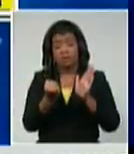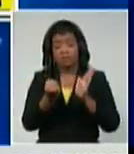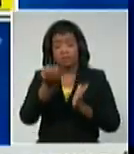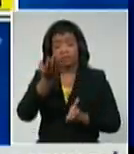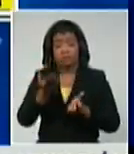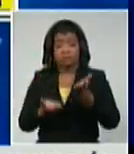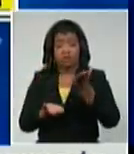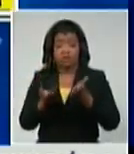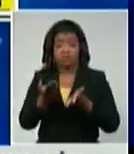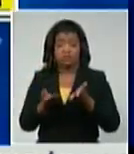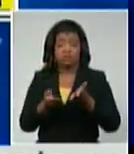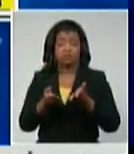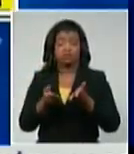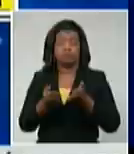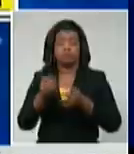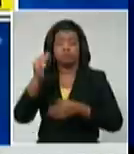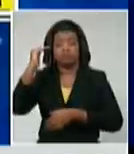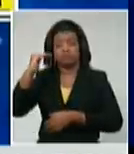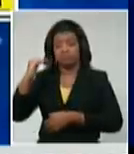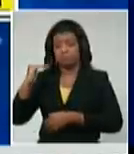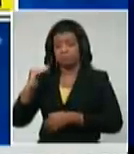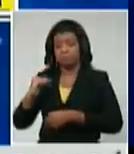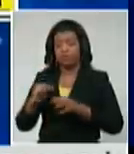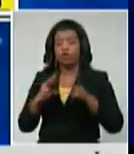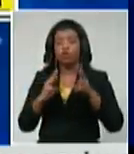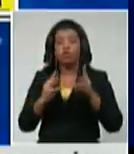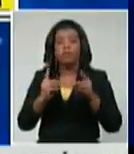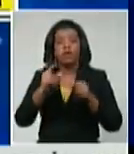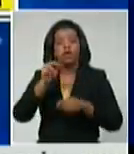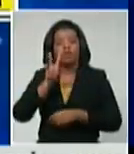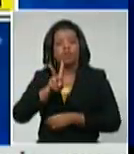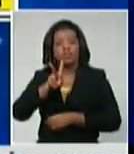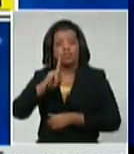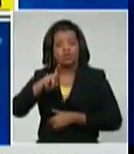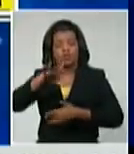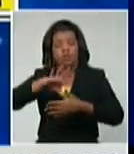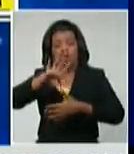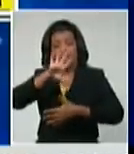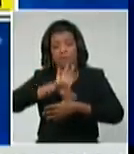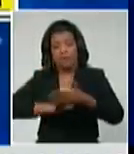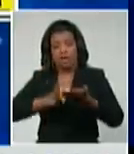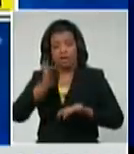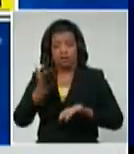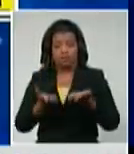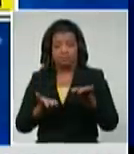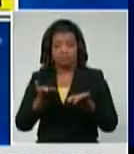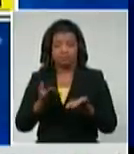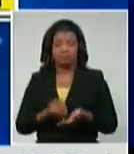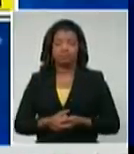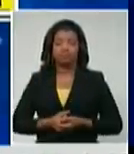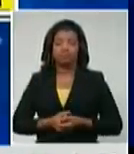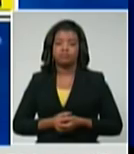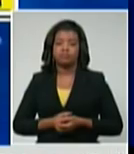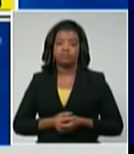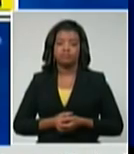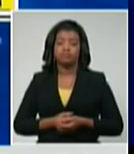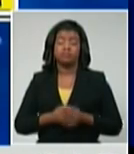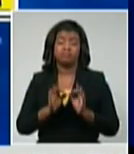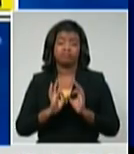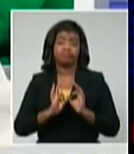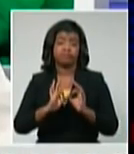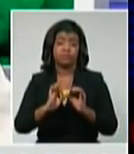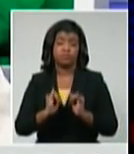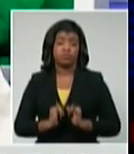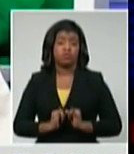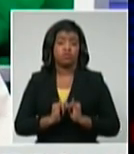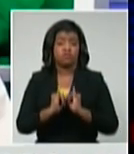en la posición número 21 en la región de las Américas. Esta es la información